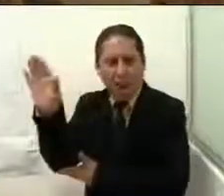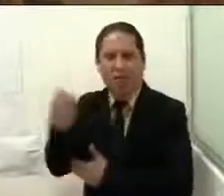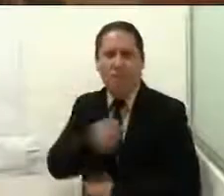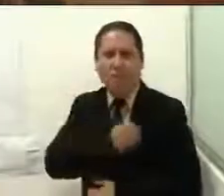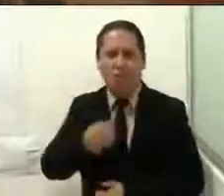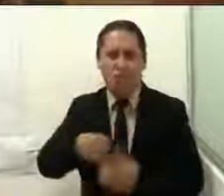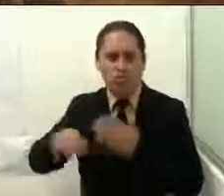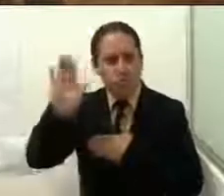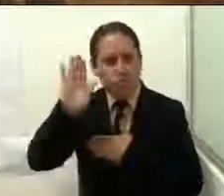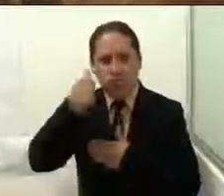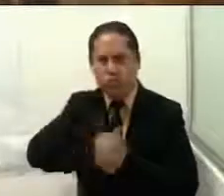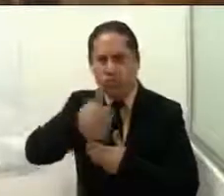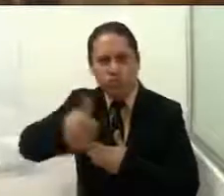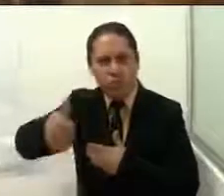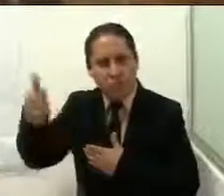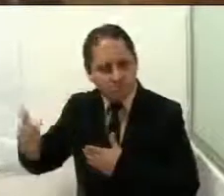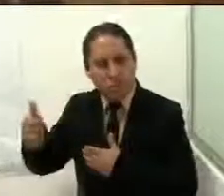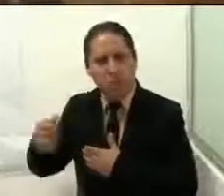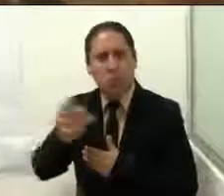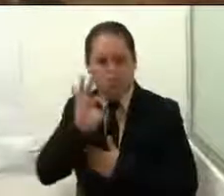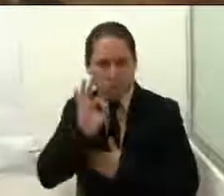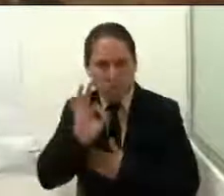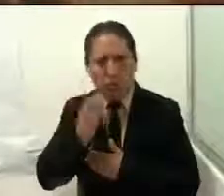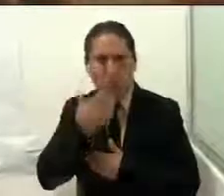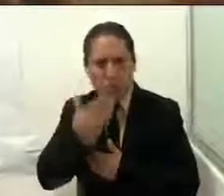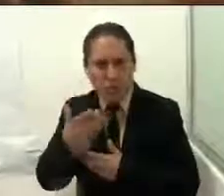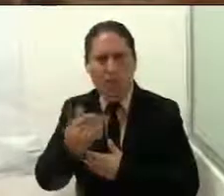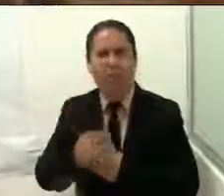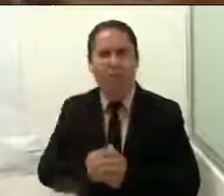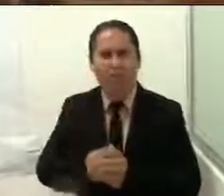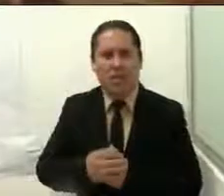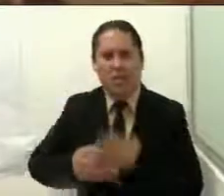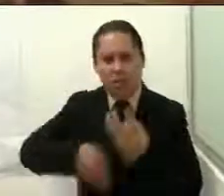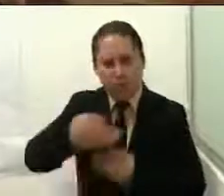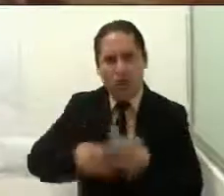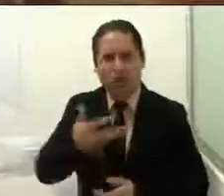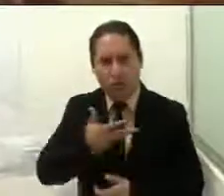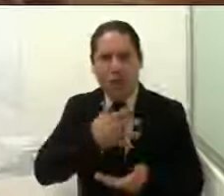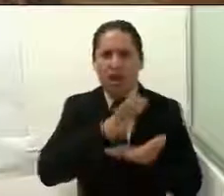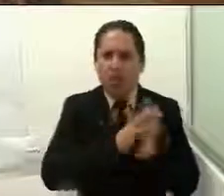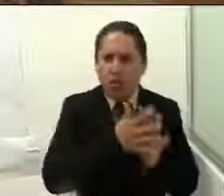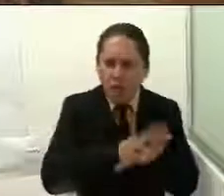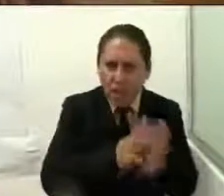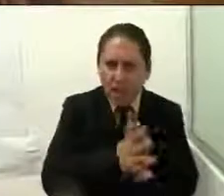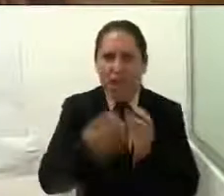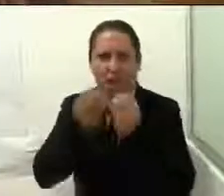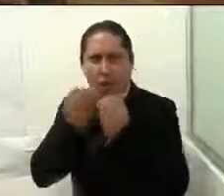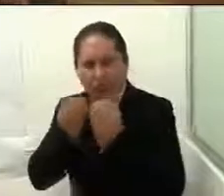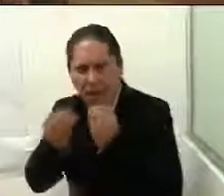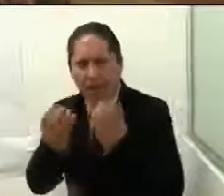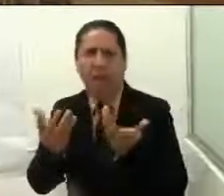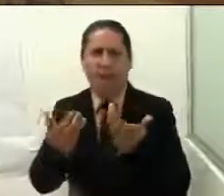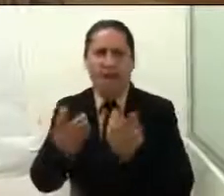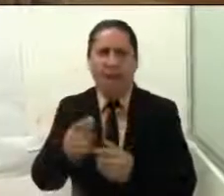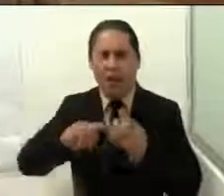cada uno realiza para que todos tengamos una tortilla para que todos tengamos un poco de